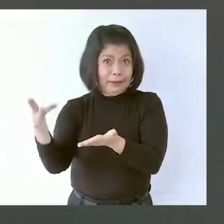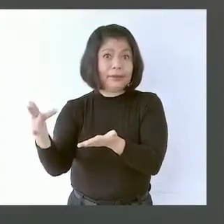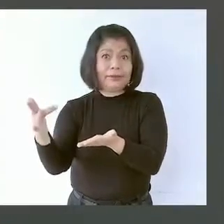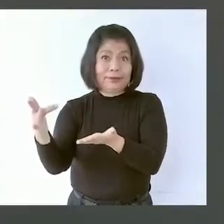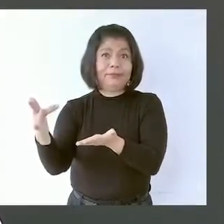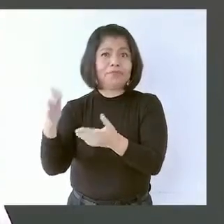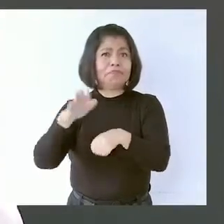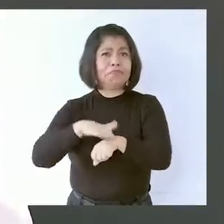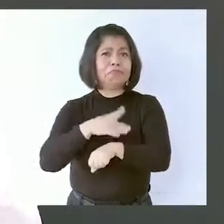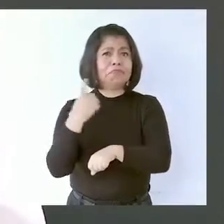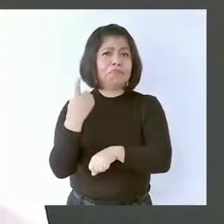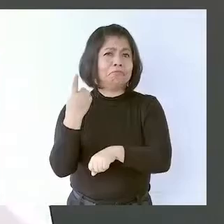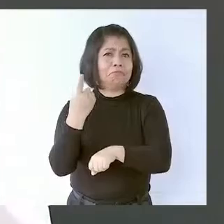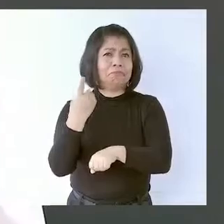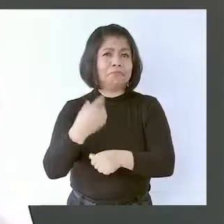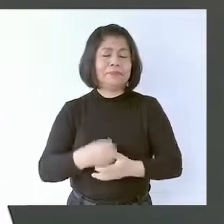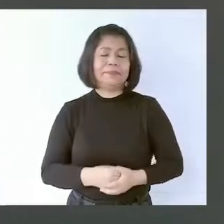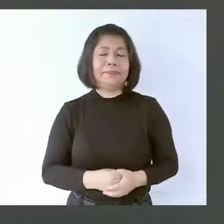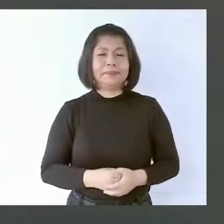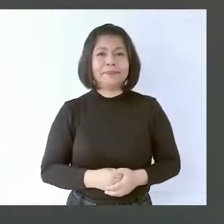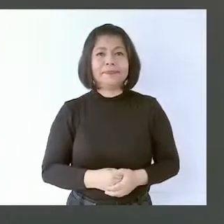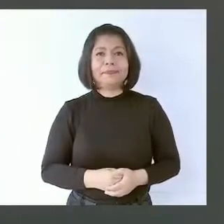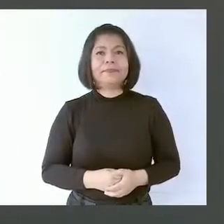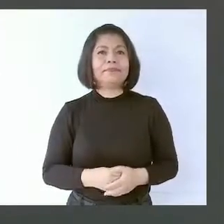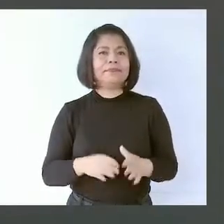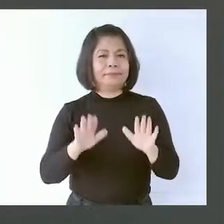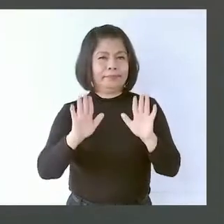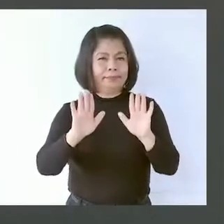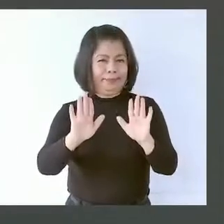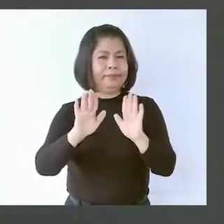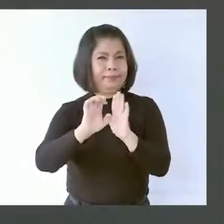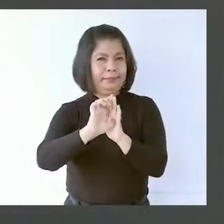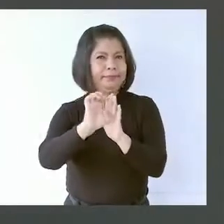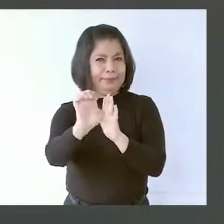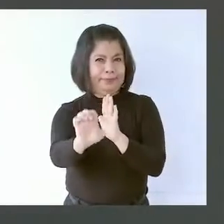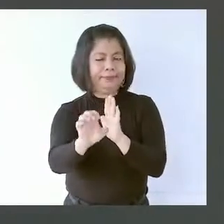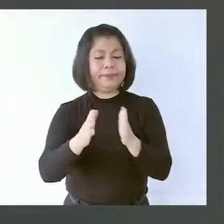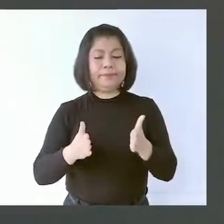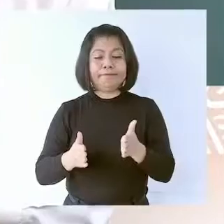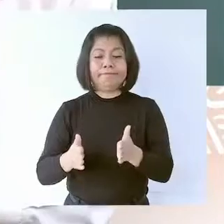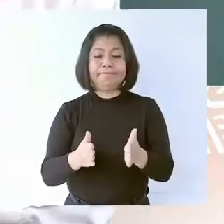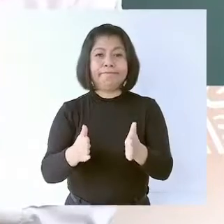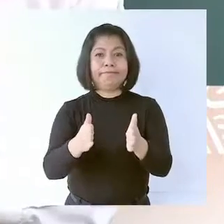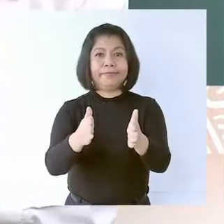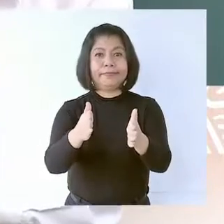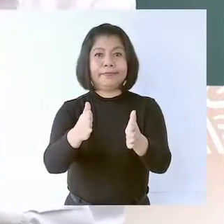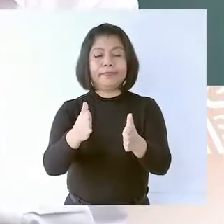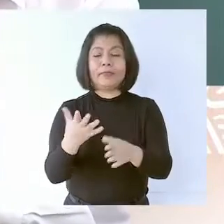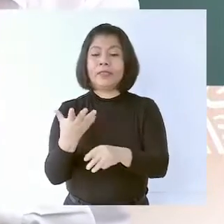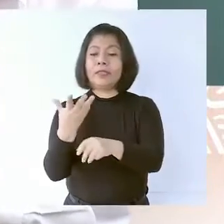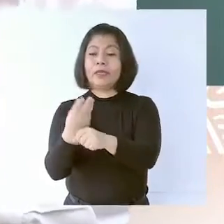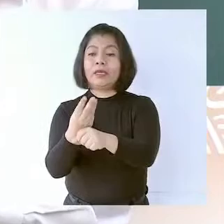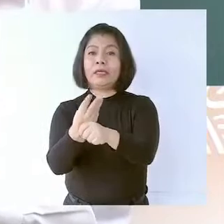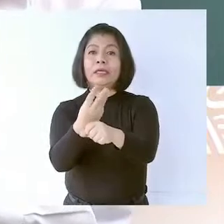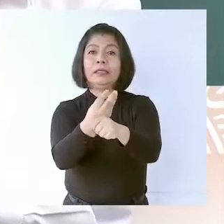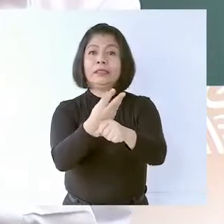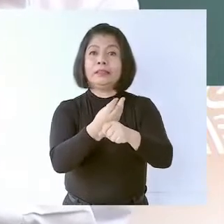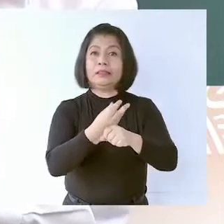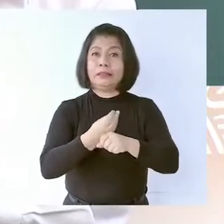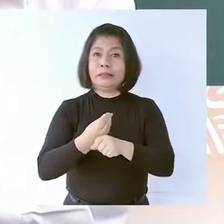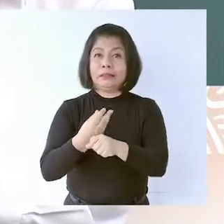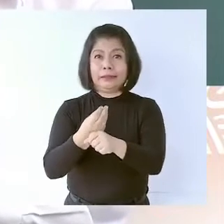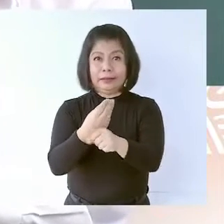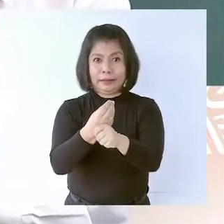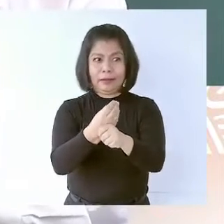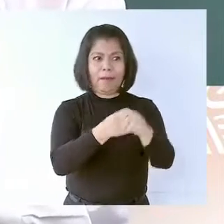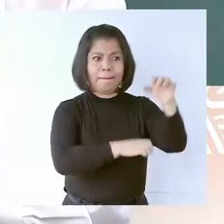quien administra la concesión de esta carretera, ¿quién es el que opera la